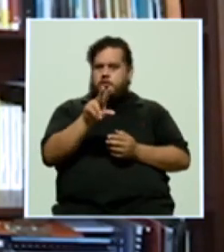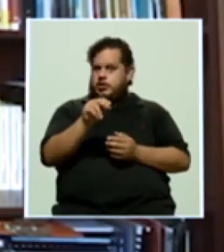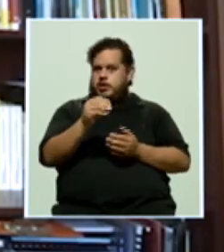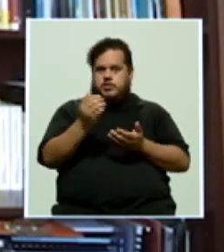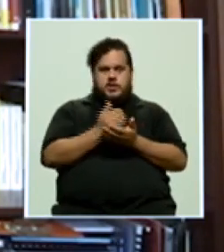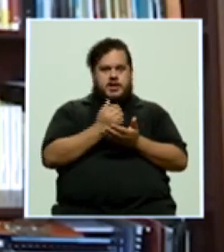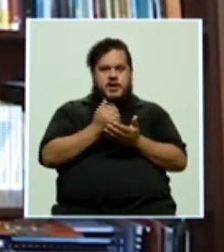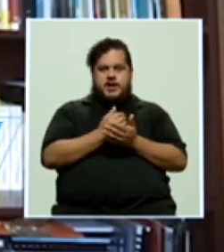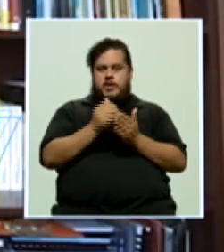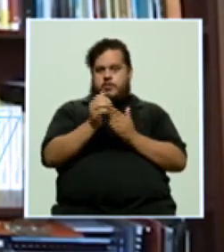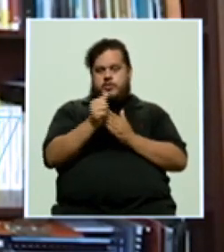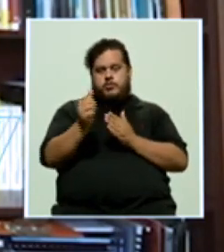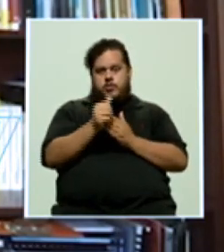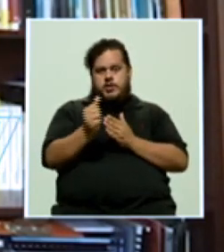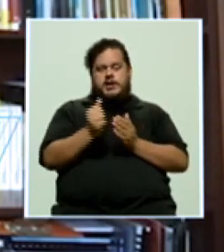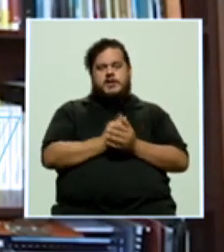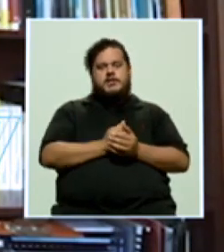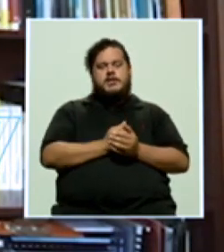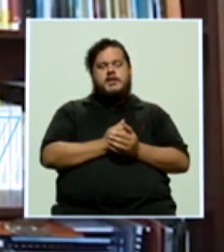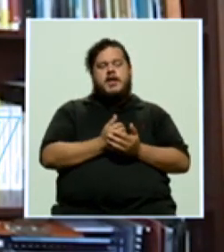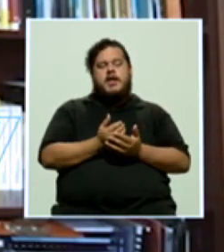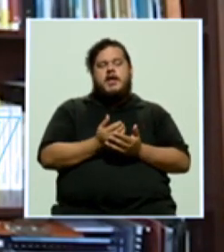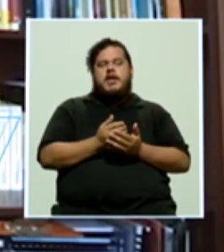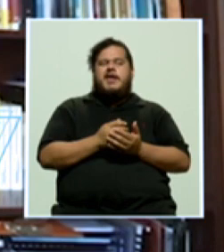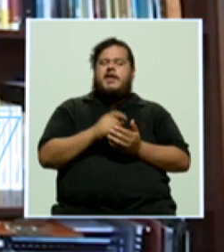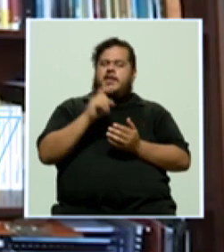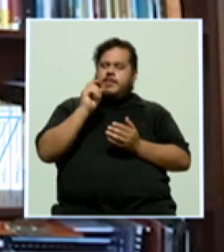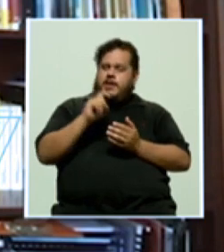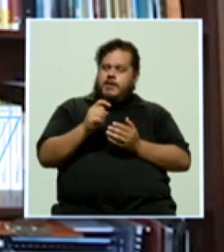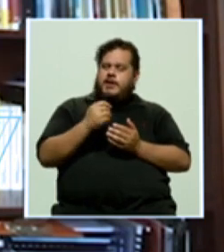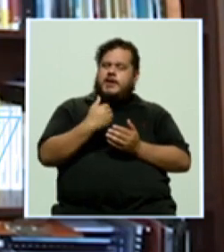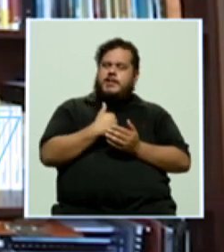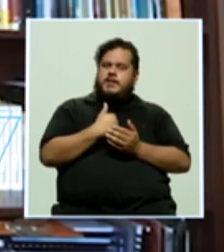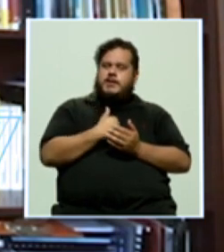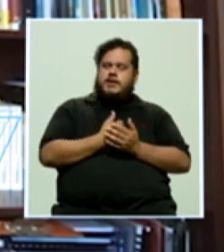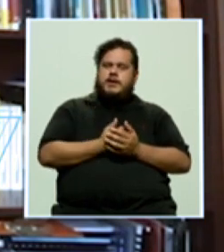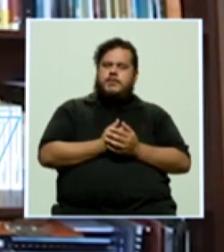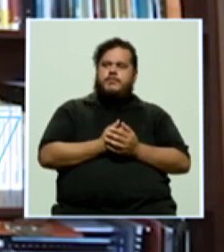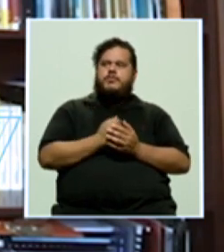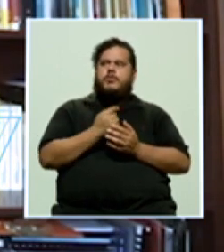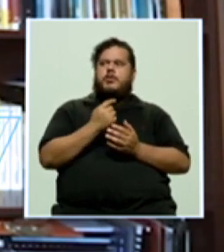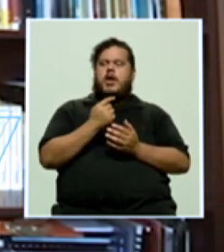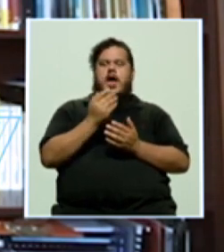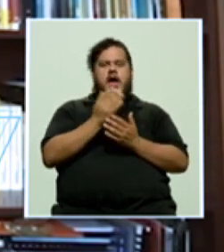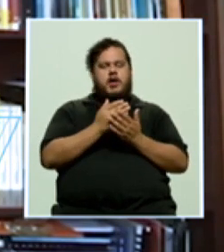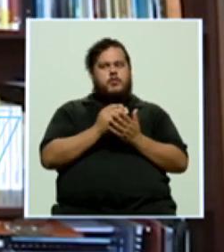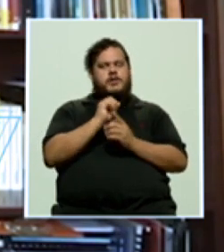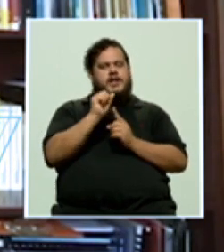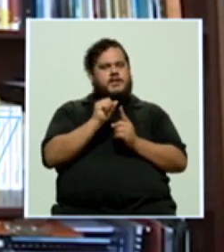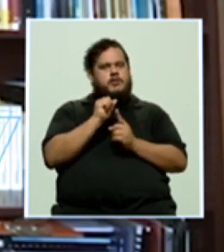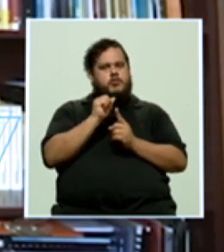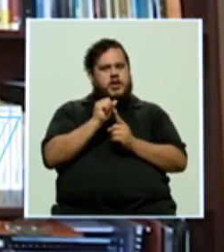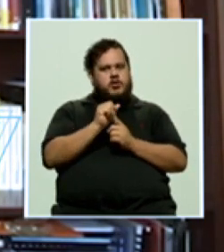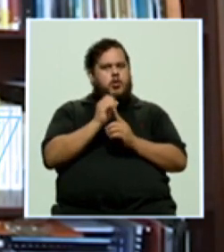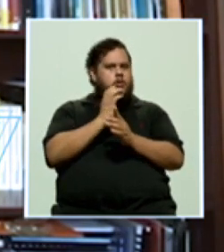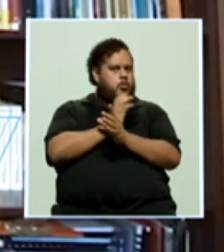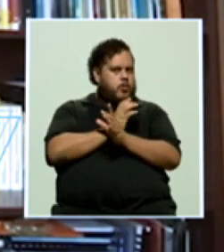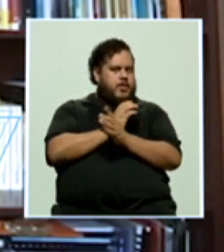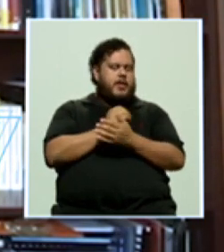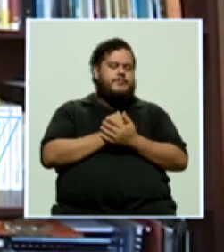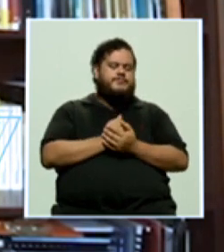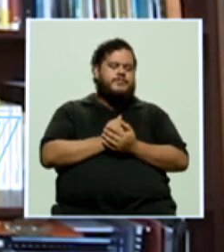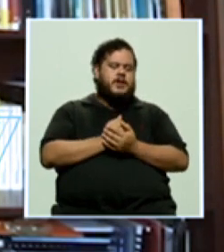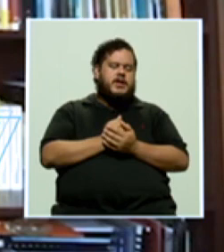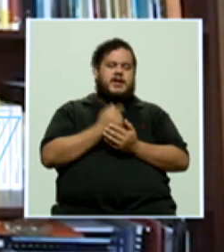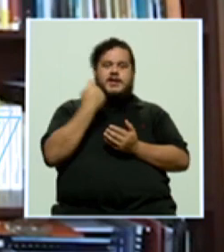en dólares, por lo menos debería de tener una precaución siempre